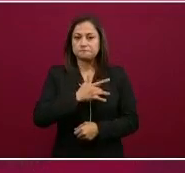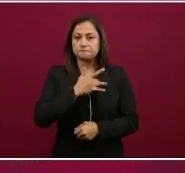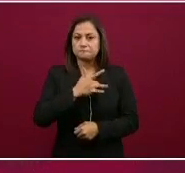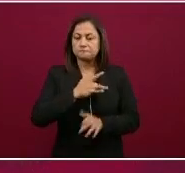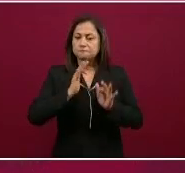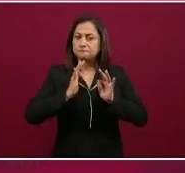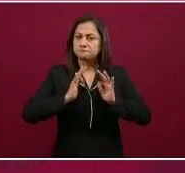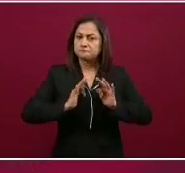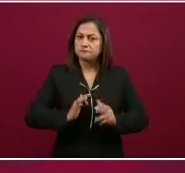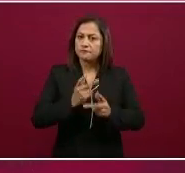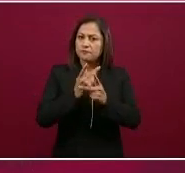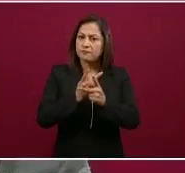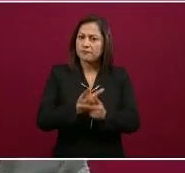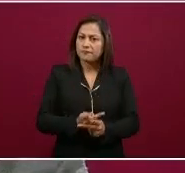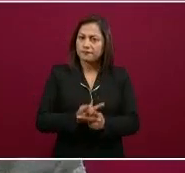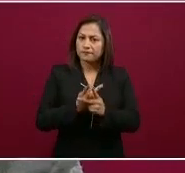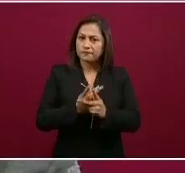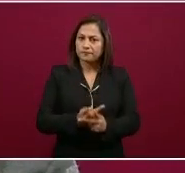prudencia